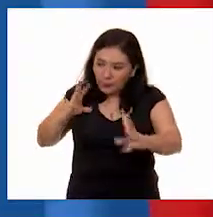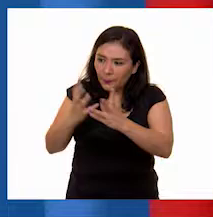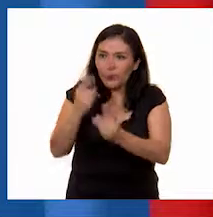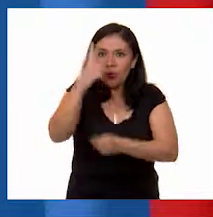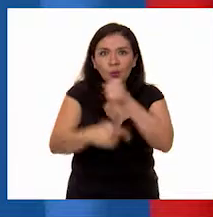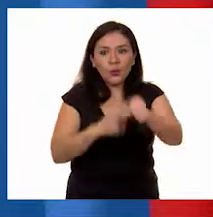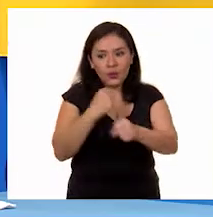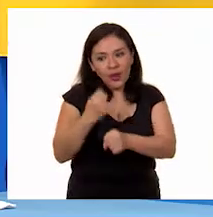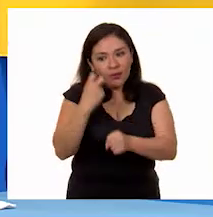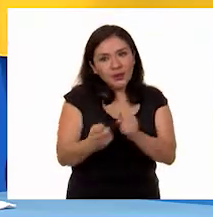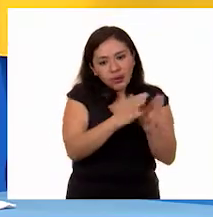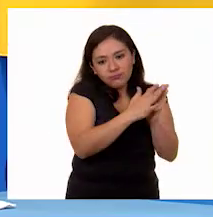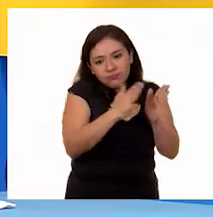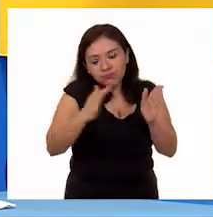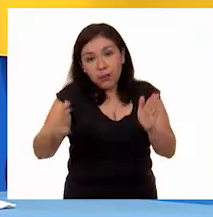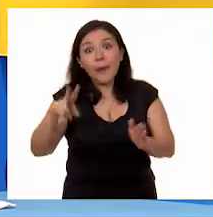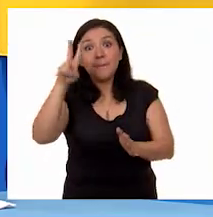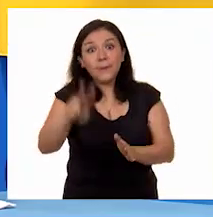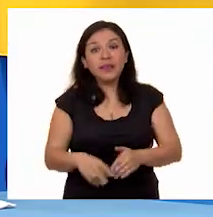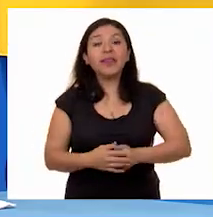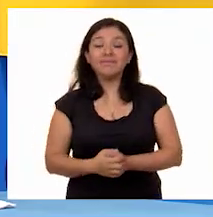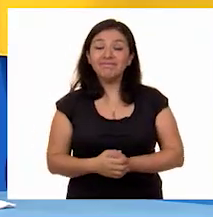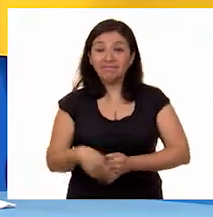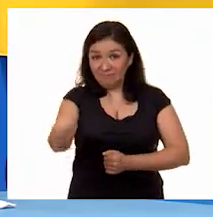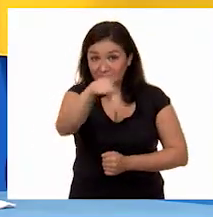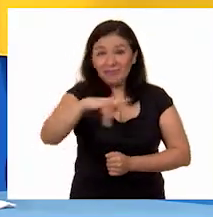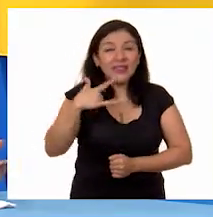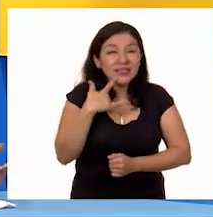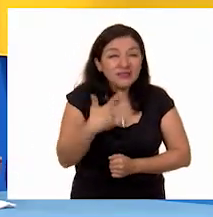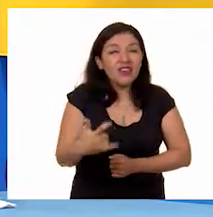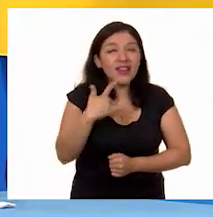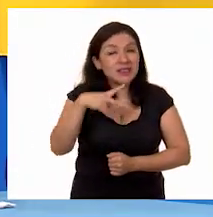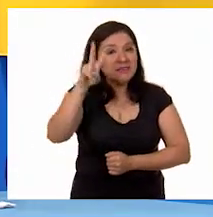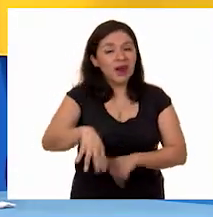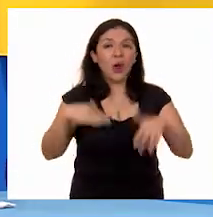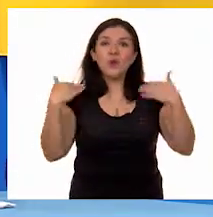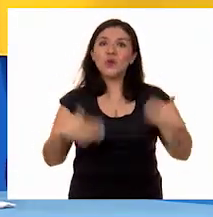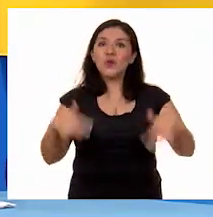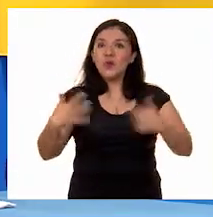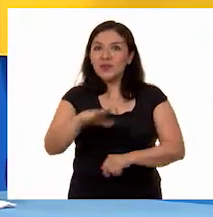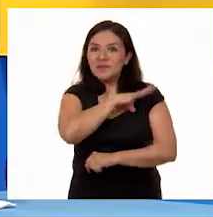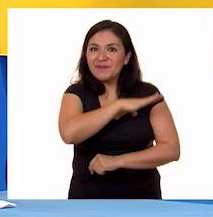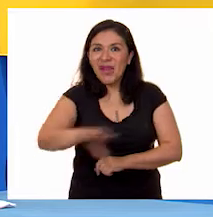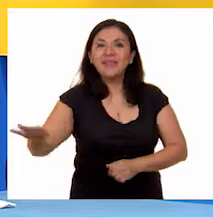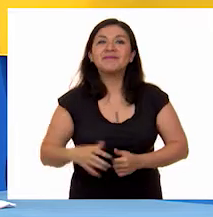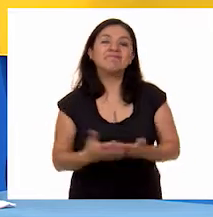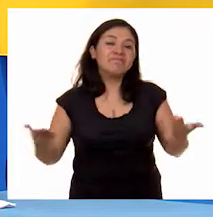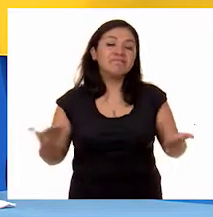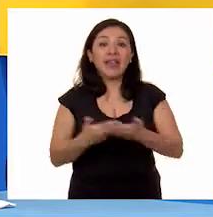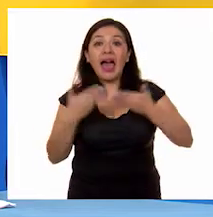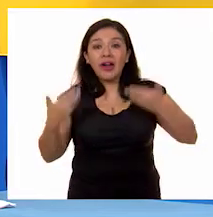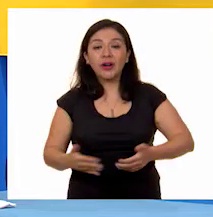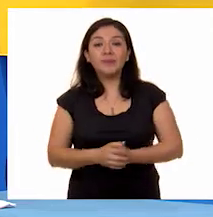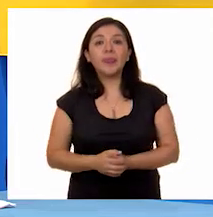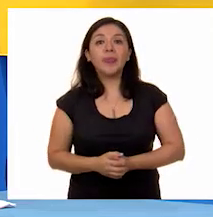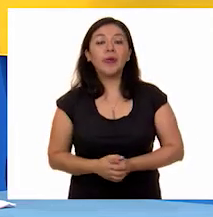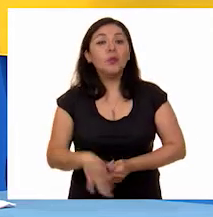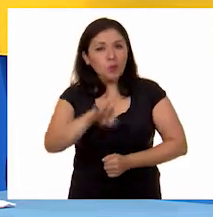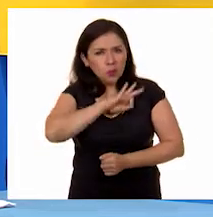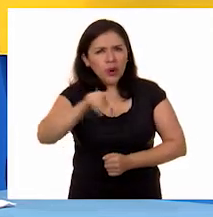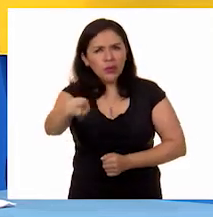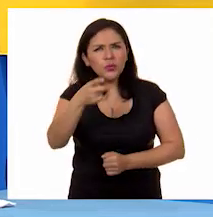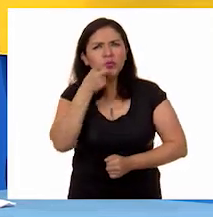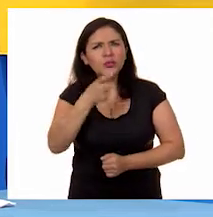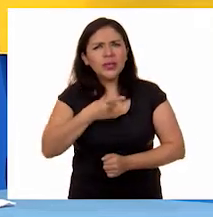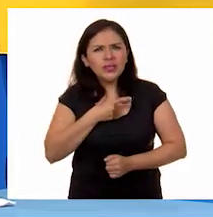ciclo escolar. Así es, María. Su esfuerzo ha sido realmente sobresaliente. Ahora, ¿me podrías